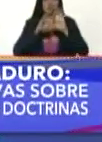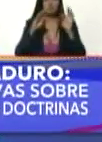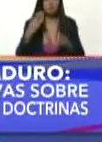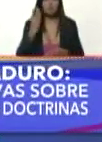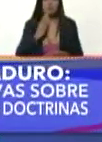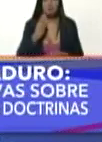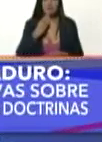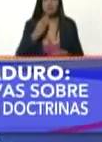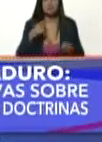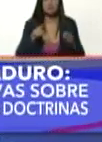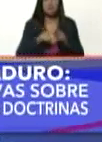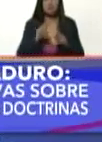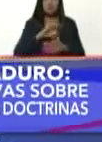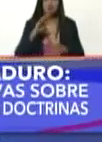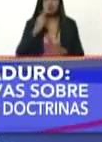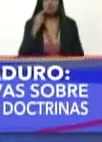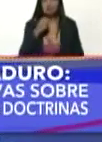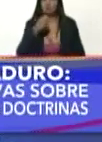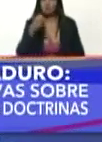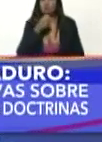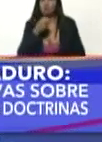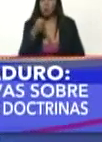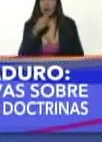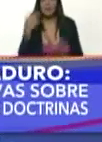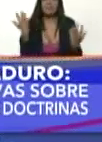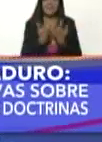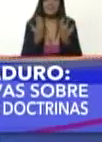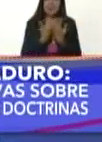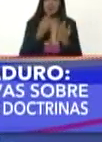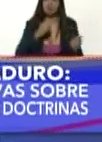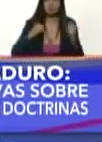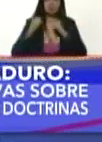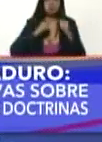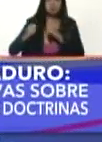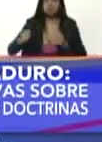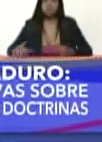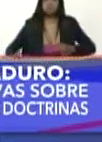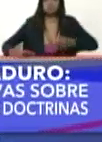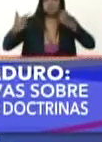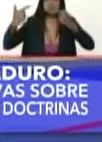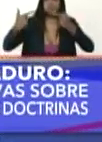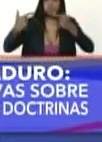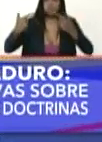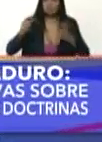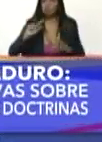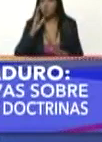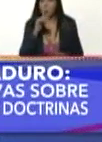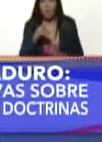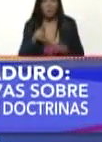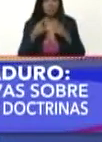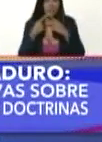tradicional, convencional, donde yo te declaro la guerra, tú me declaras la guerra y movemos fuerzas armadas y nos caemos a plomo.